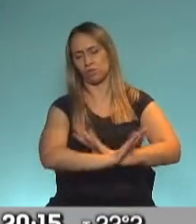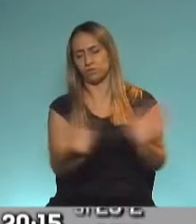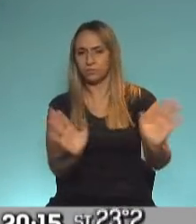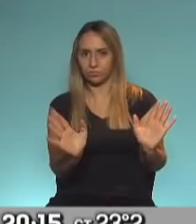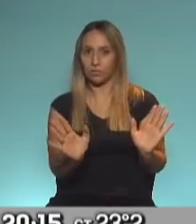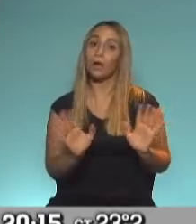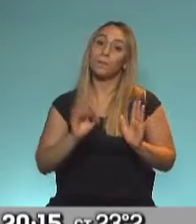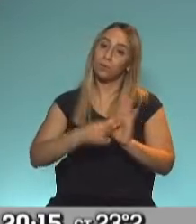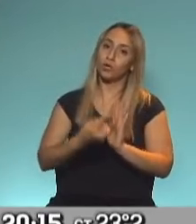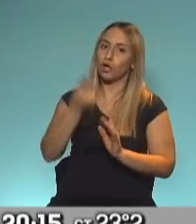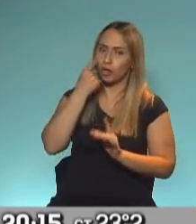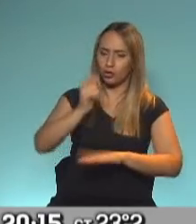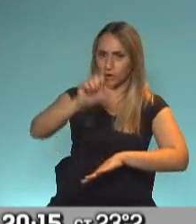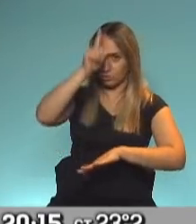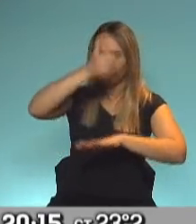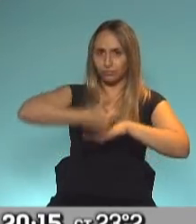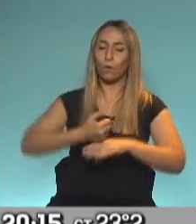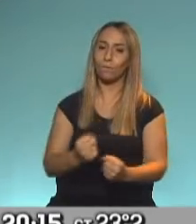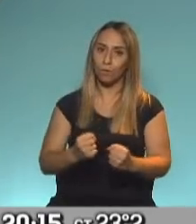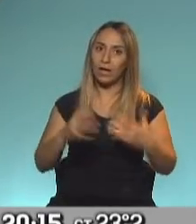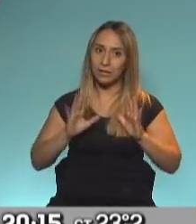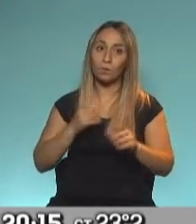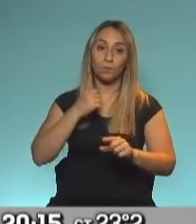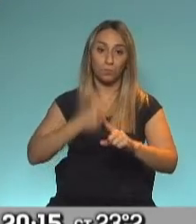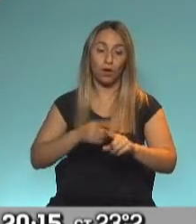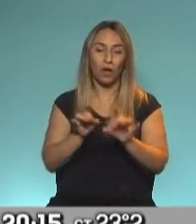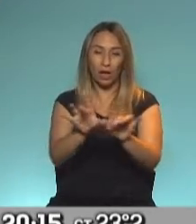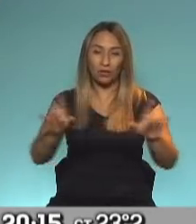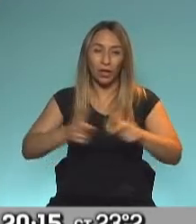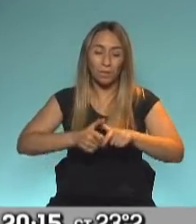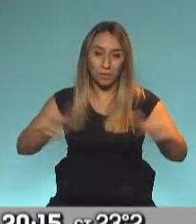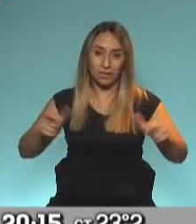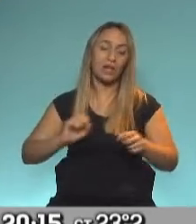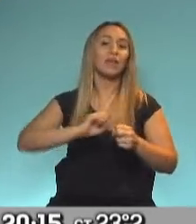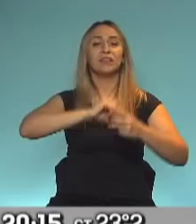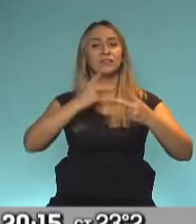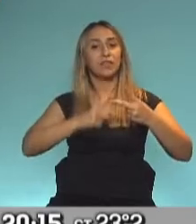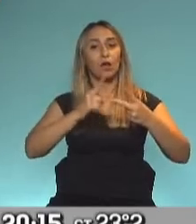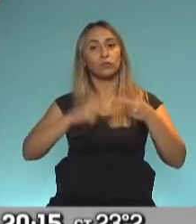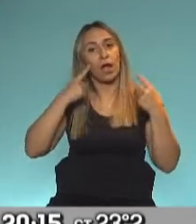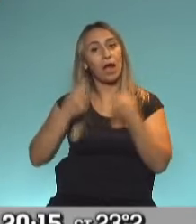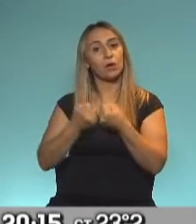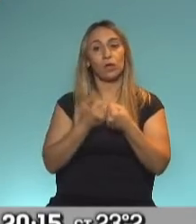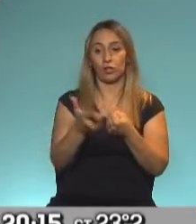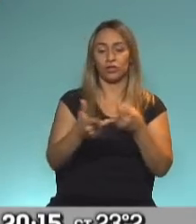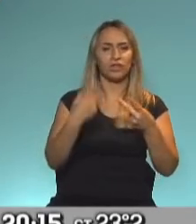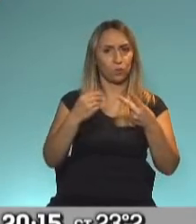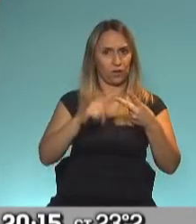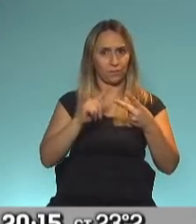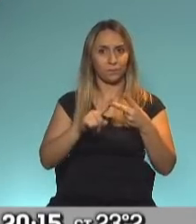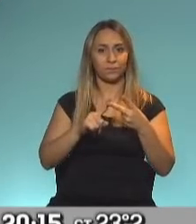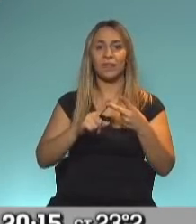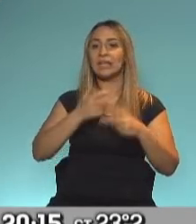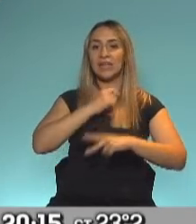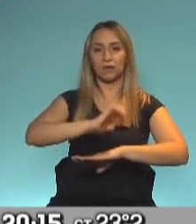Pero sí un monitoreo fuerte del aumento de casos y la segunda decisión, la segunda definición en conjunto, dar un